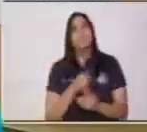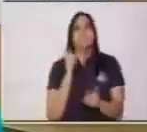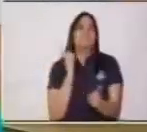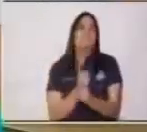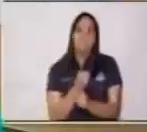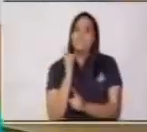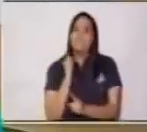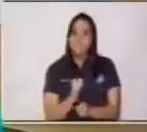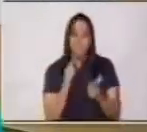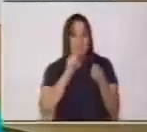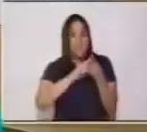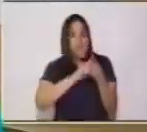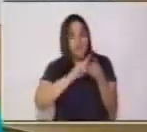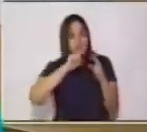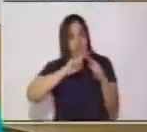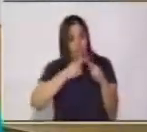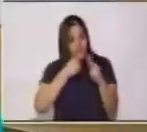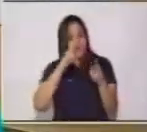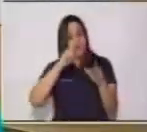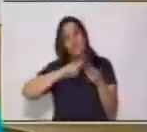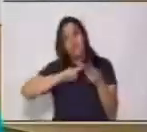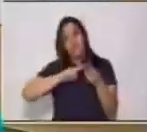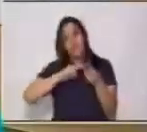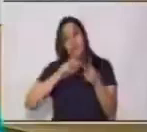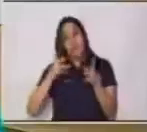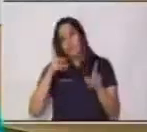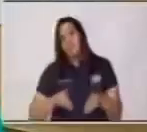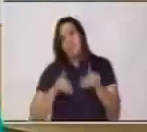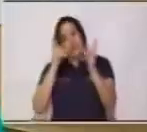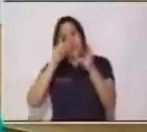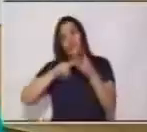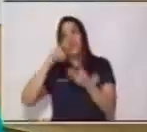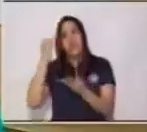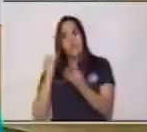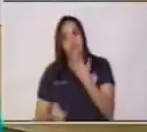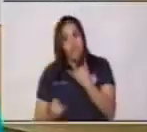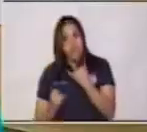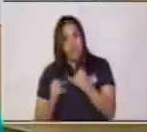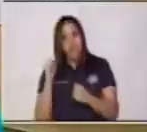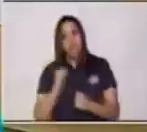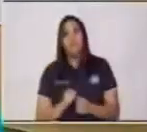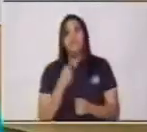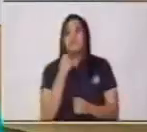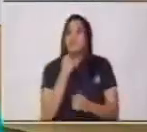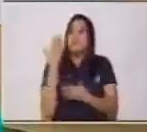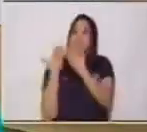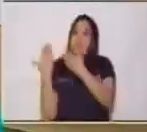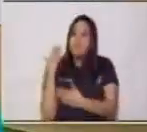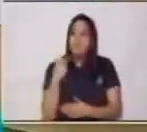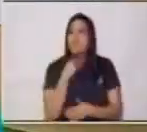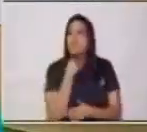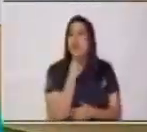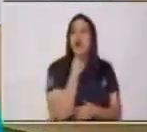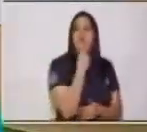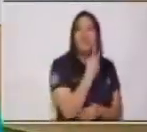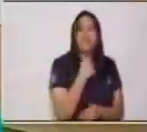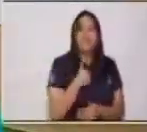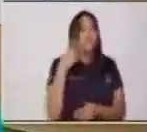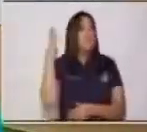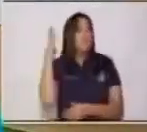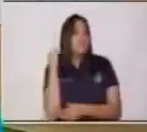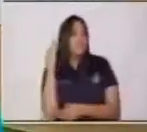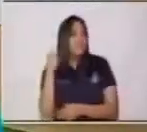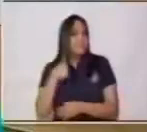Correcto, nuevamente introducción, nudo y desenlace. Como te indiqué, hay una voz que nos va a relatar, es